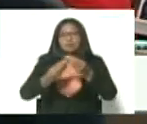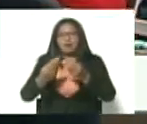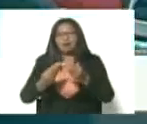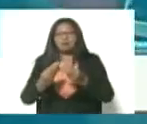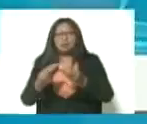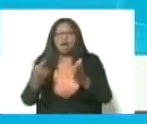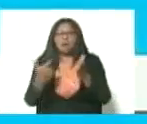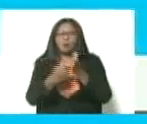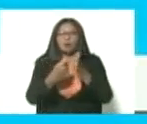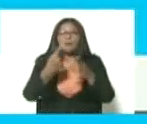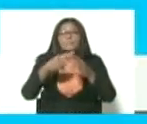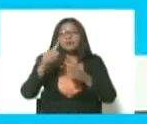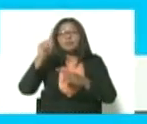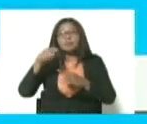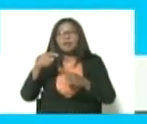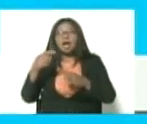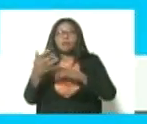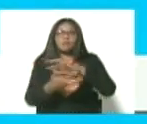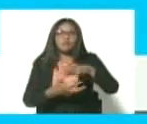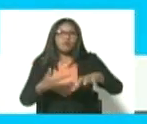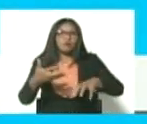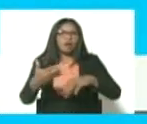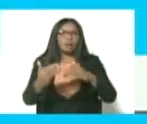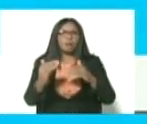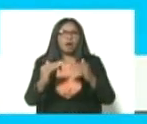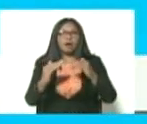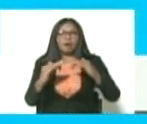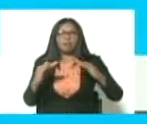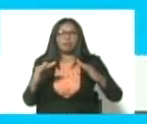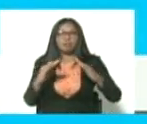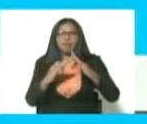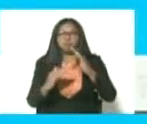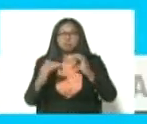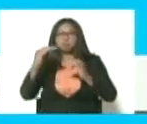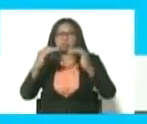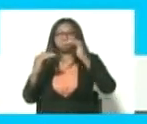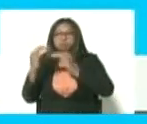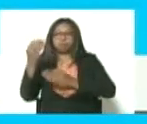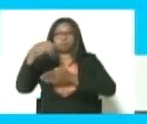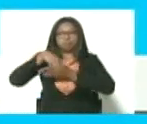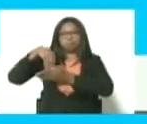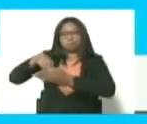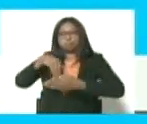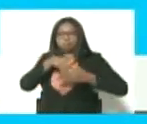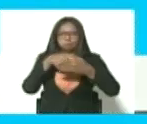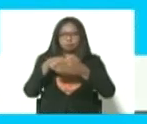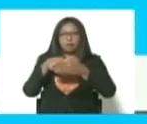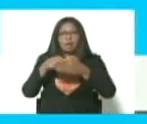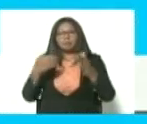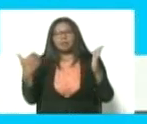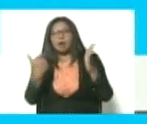hay un problema de monopolización y acaparamiento de vacunas en el mundo también.